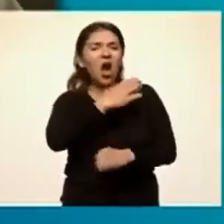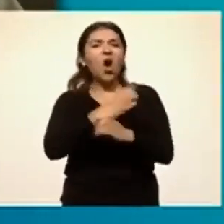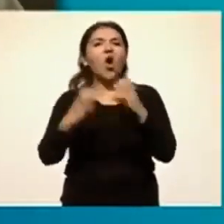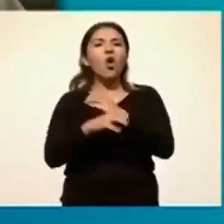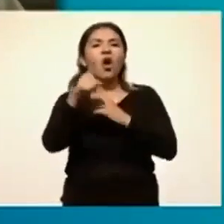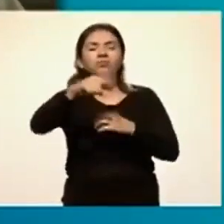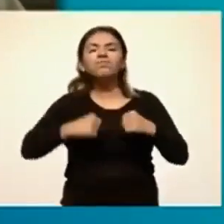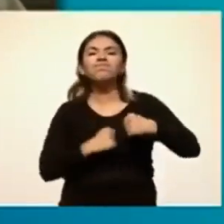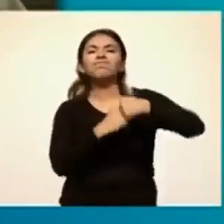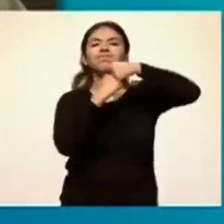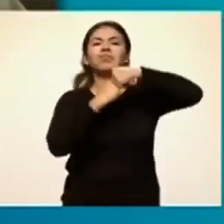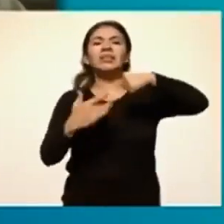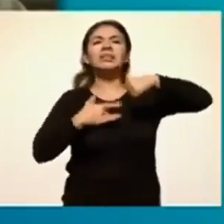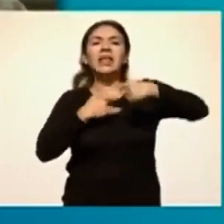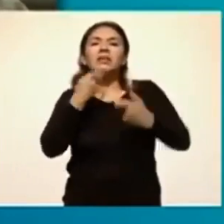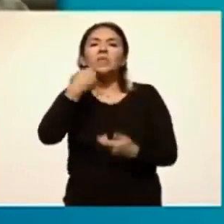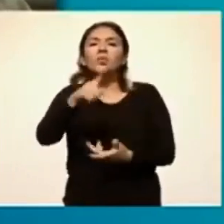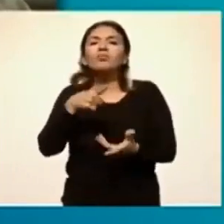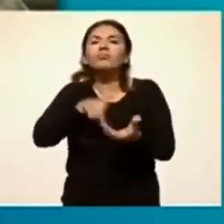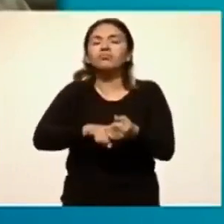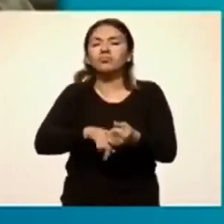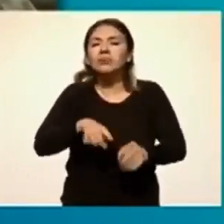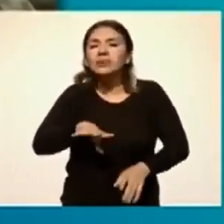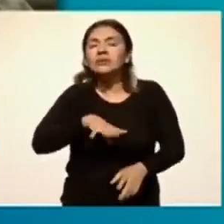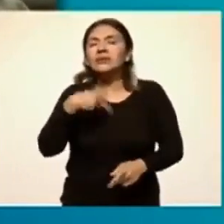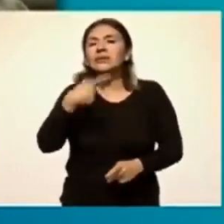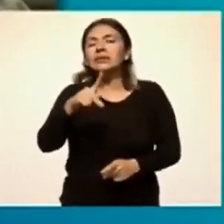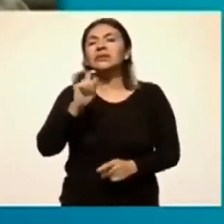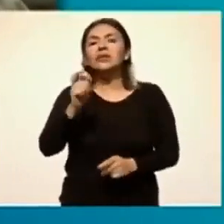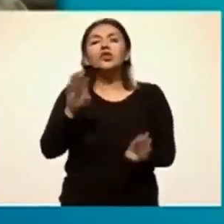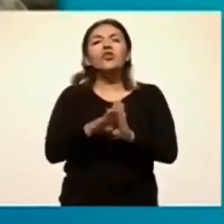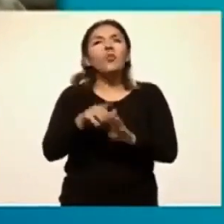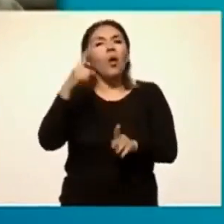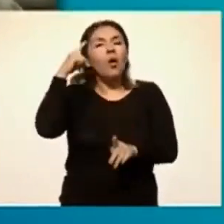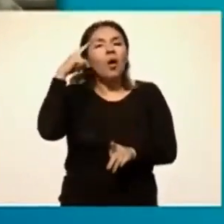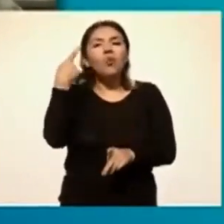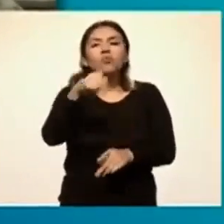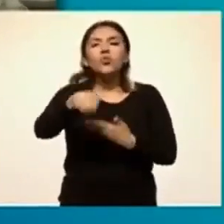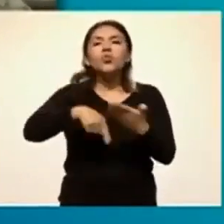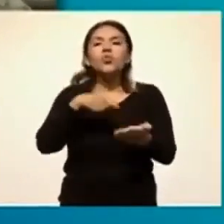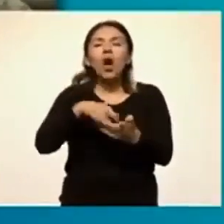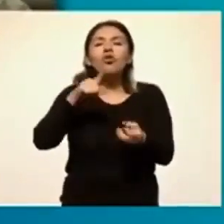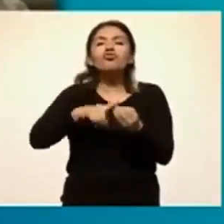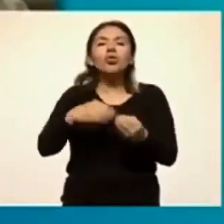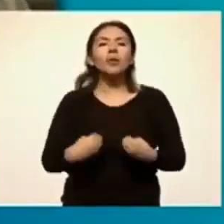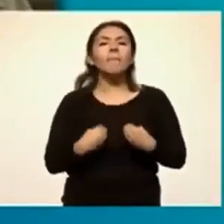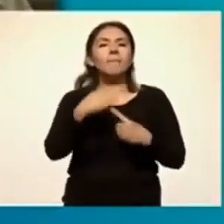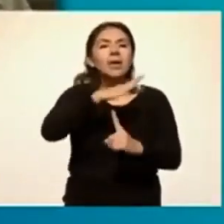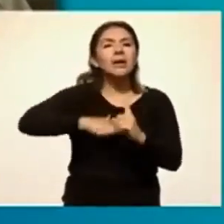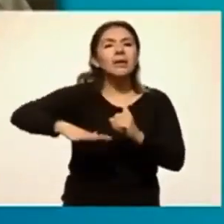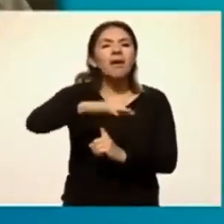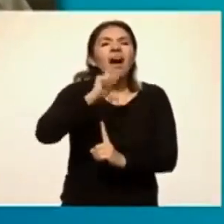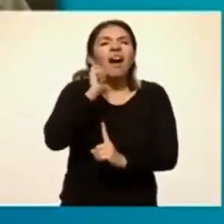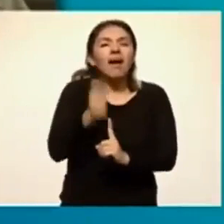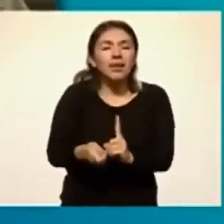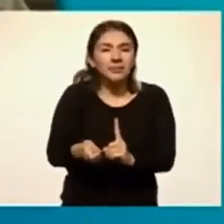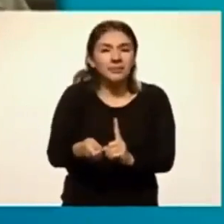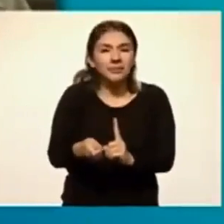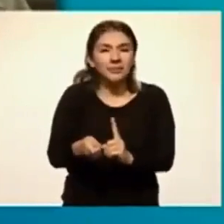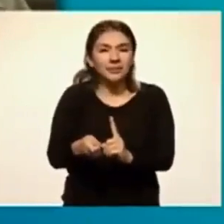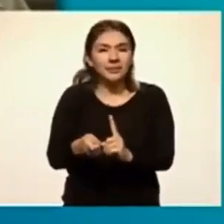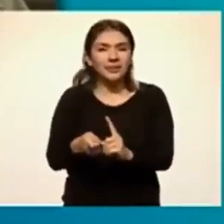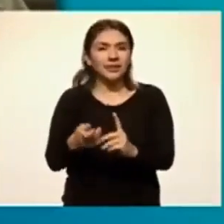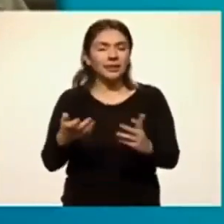te construyen emociones, y que esas emociones tienen mucho que ver con el lugar y el contexto en el que vives, y